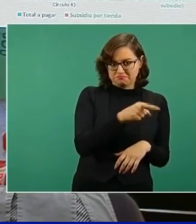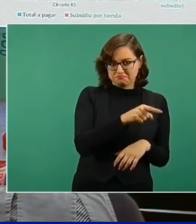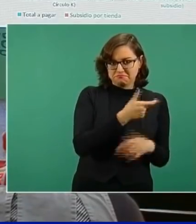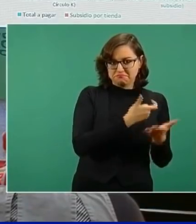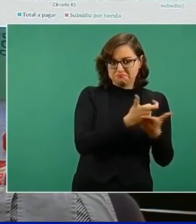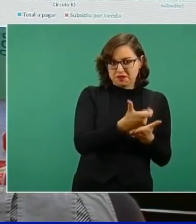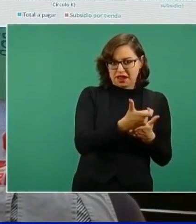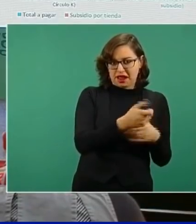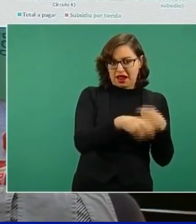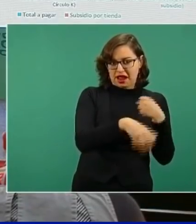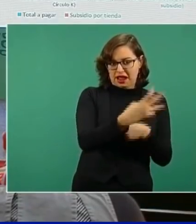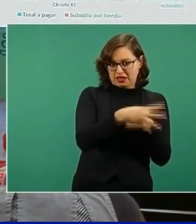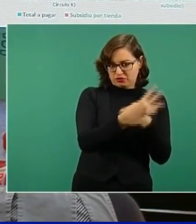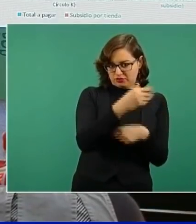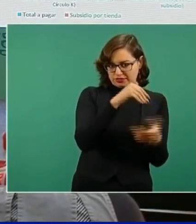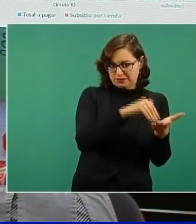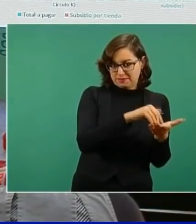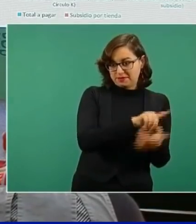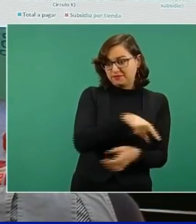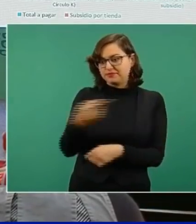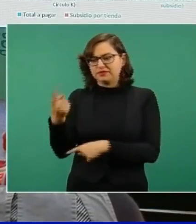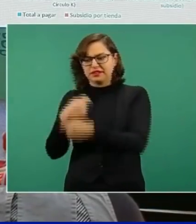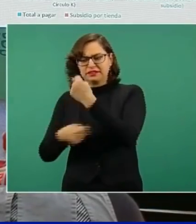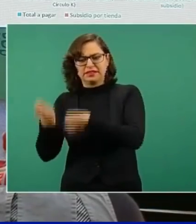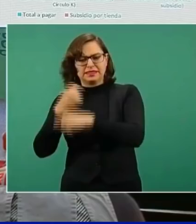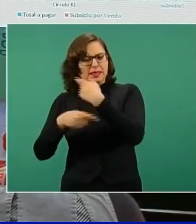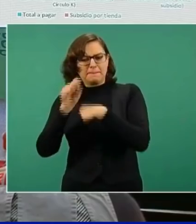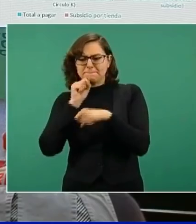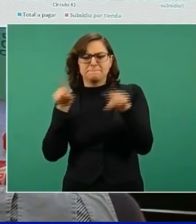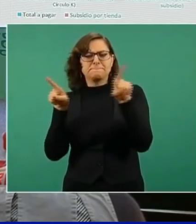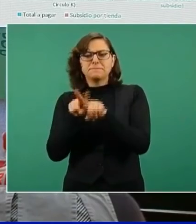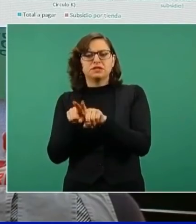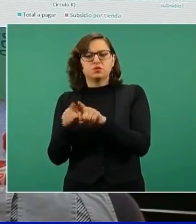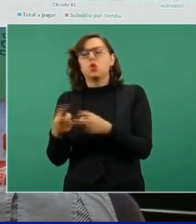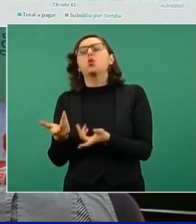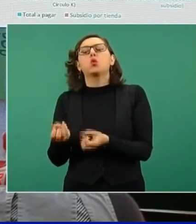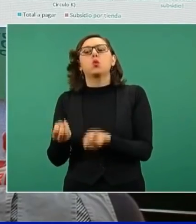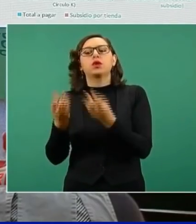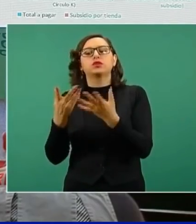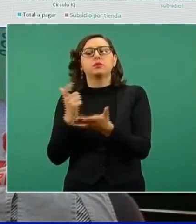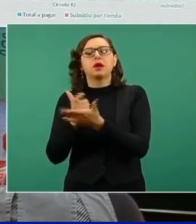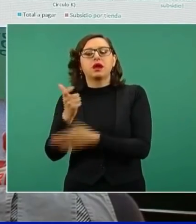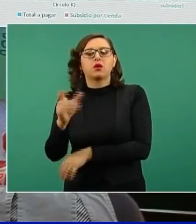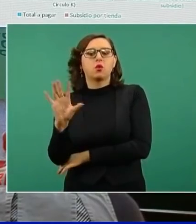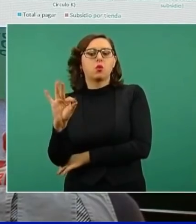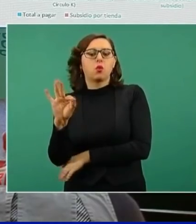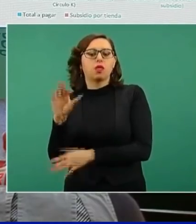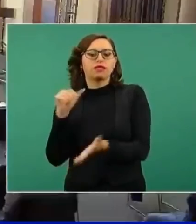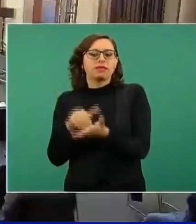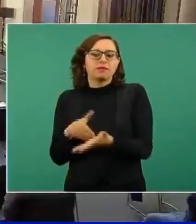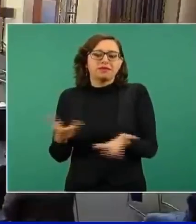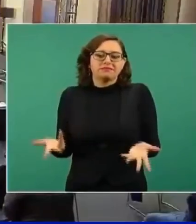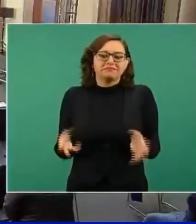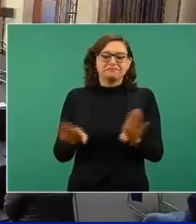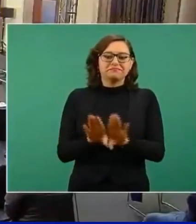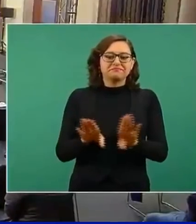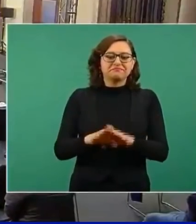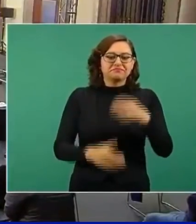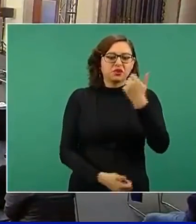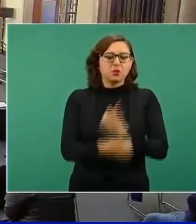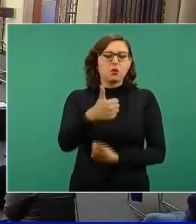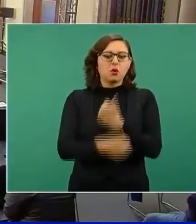Yo pago 40,000 y el del Oxxo paga 14. Pues así no se puede, ¿no? Le damos a la siguiente, por